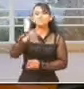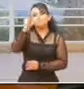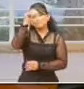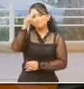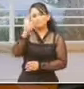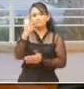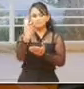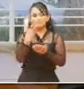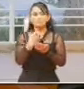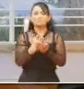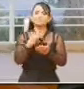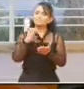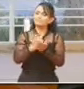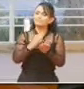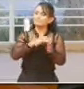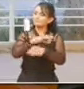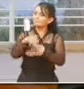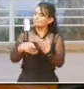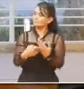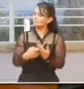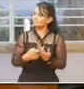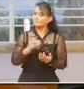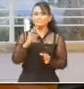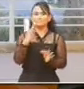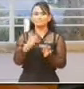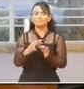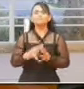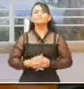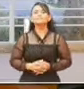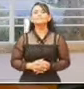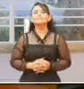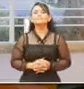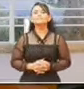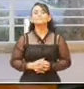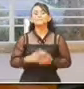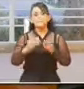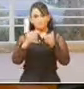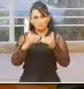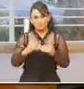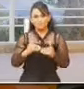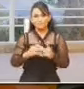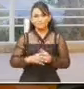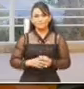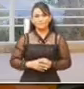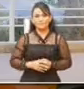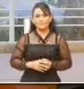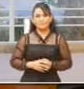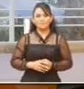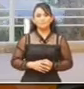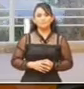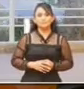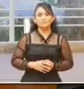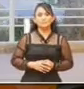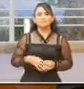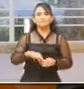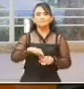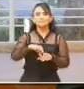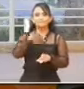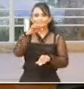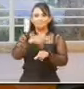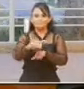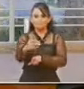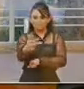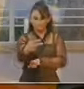se aprueba por unanimidad el acuerdo antes mencionado. Continuando con el desahogo del orden del día, referente al punto señalado con el número